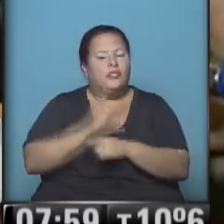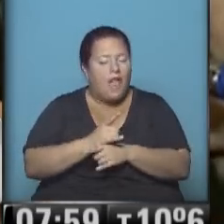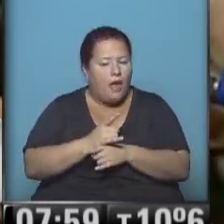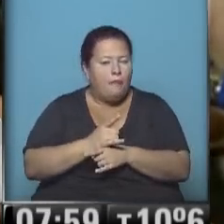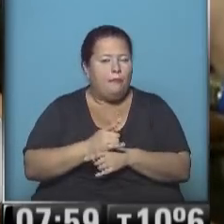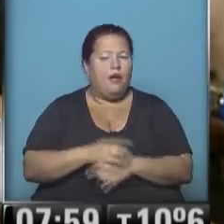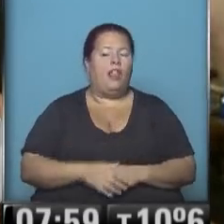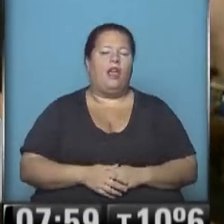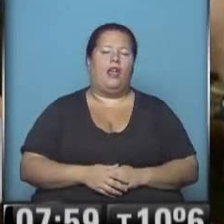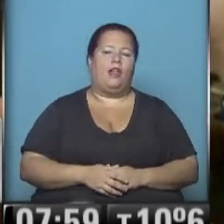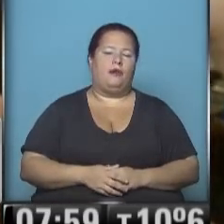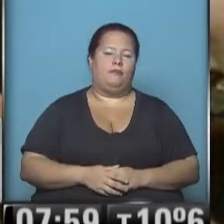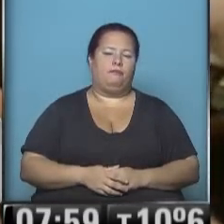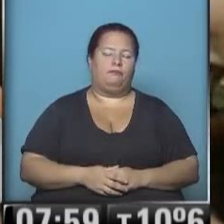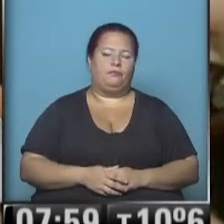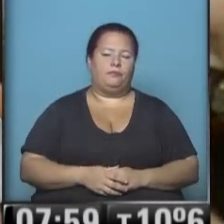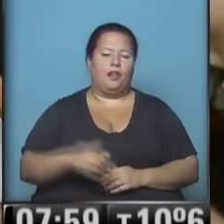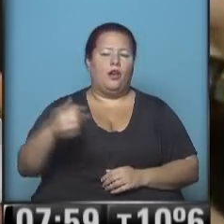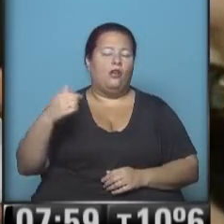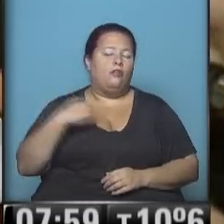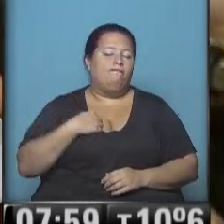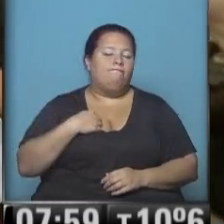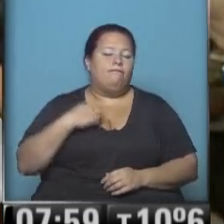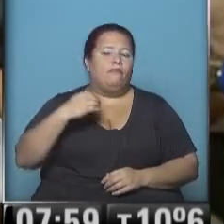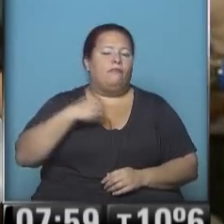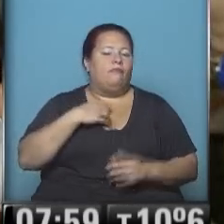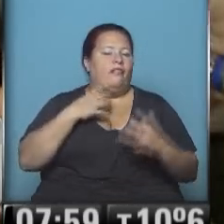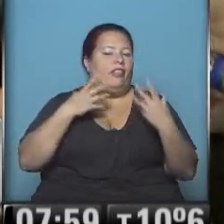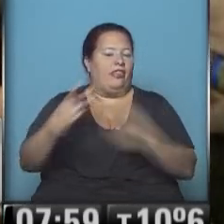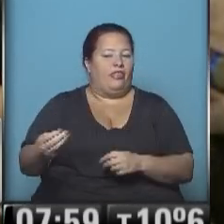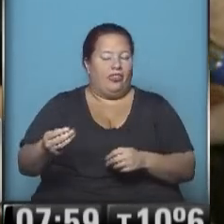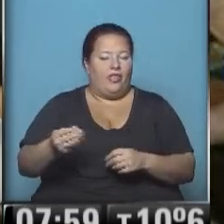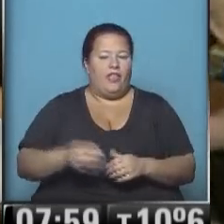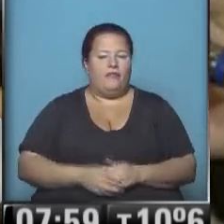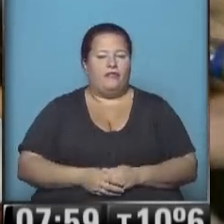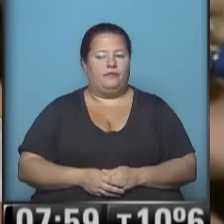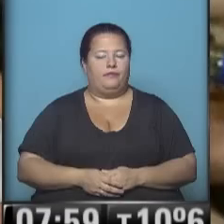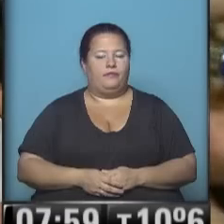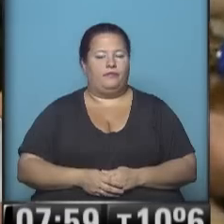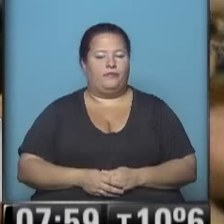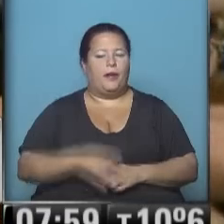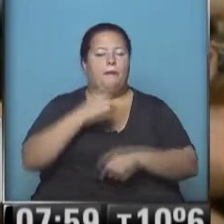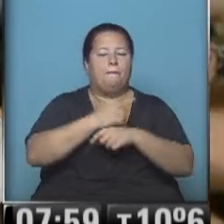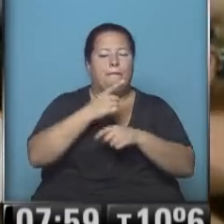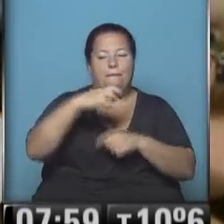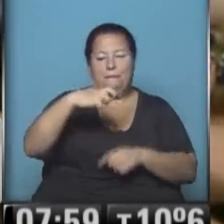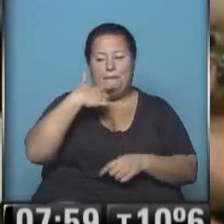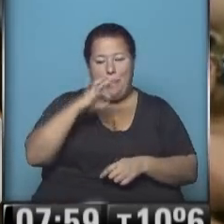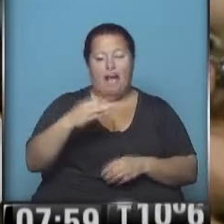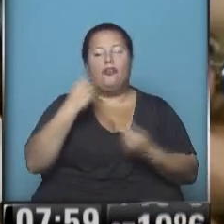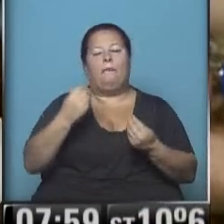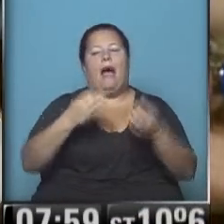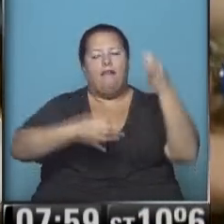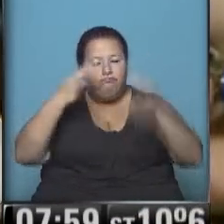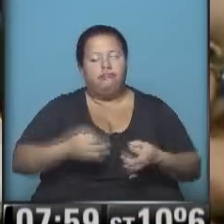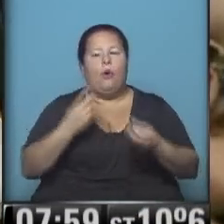un por vocacional defensor de las primarias en este caso para que se dilucide